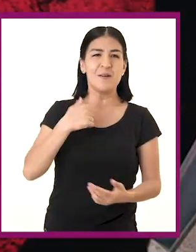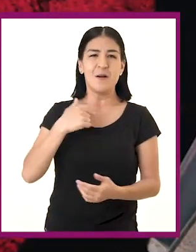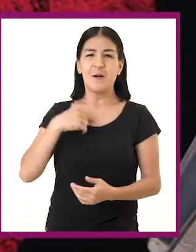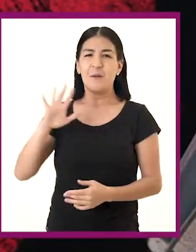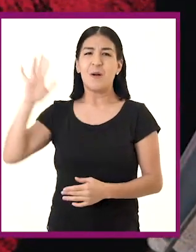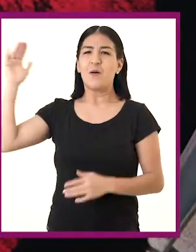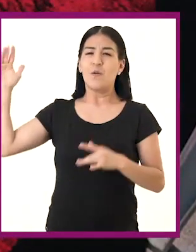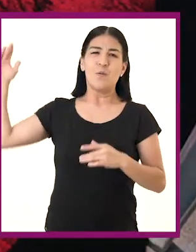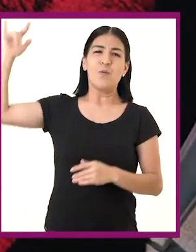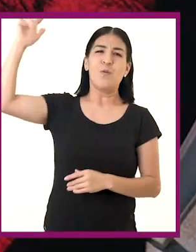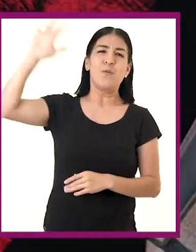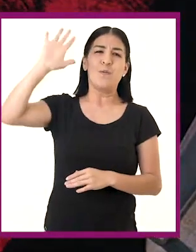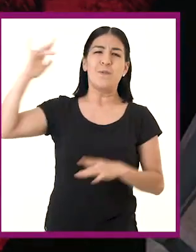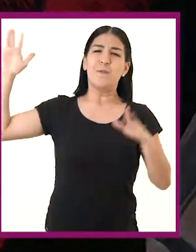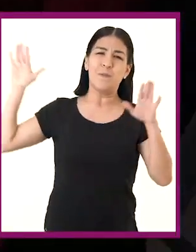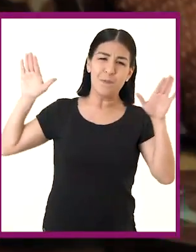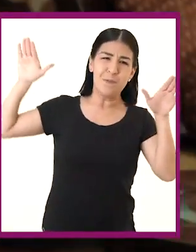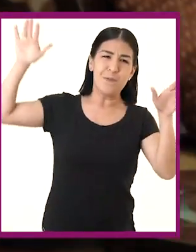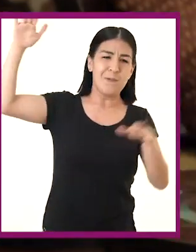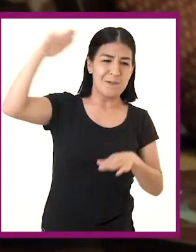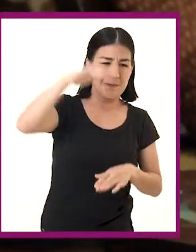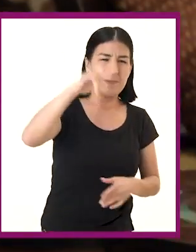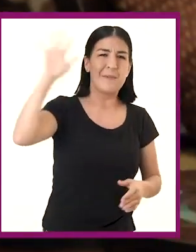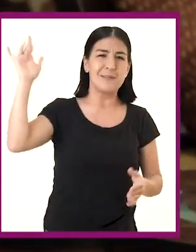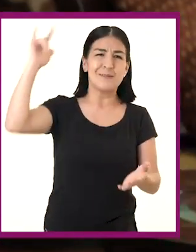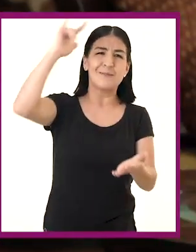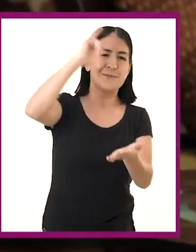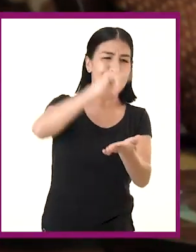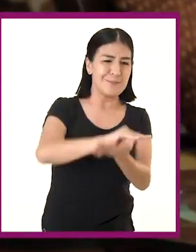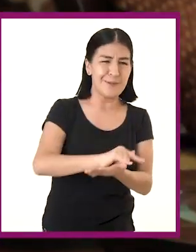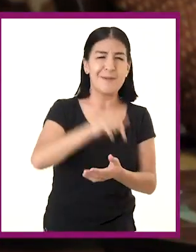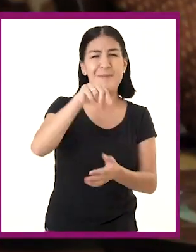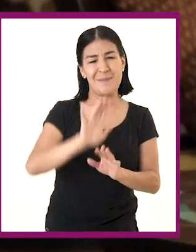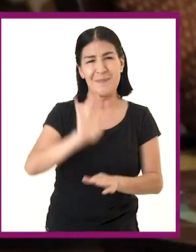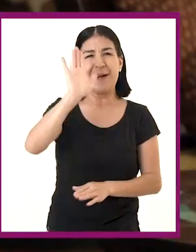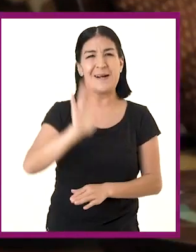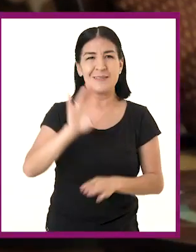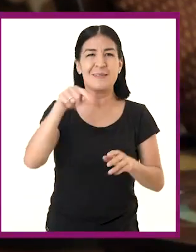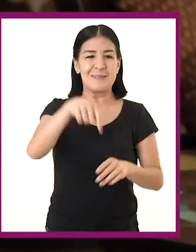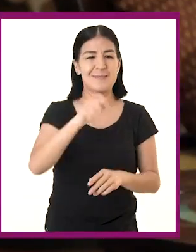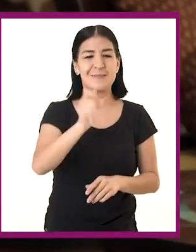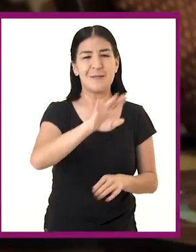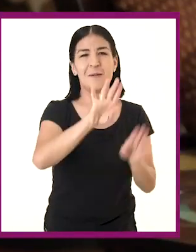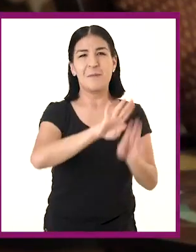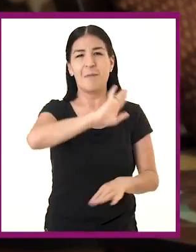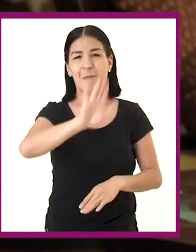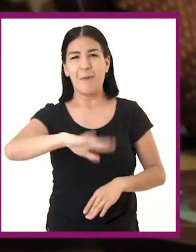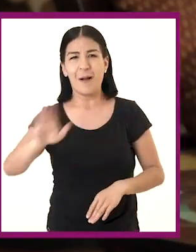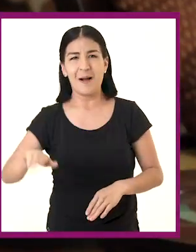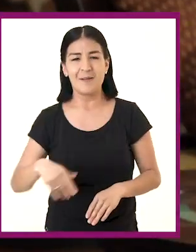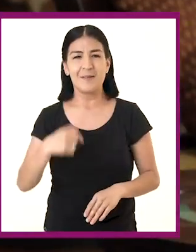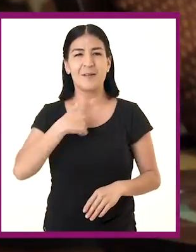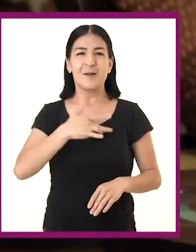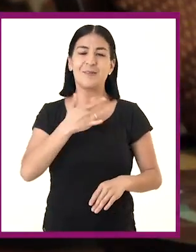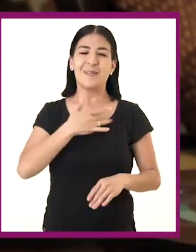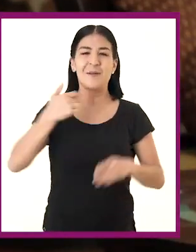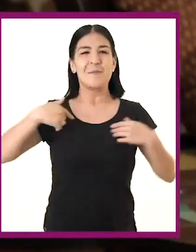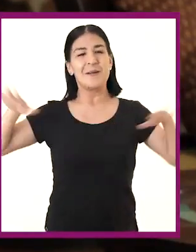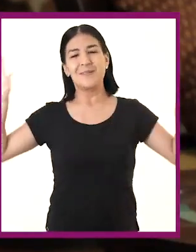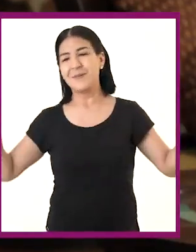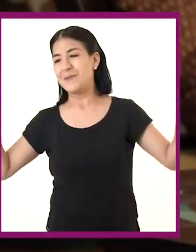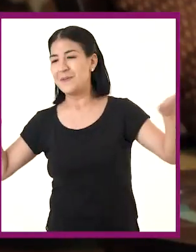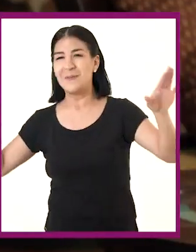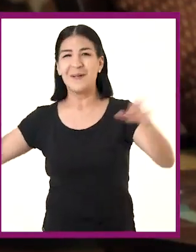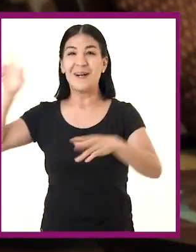volando con unos muertos de unas gentes que se murieron por aquí. Y entonces vinieron por mí y estuve